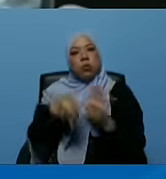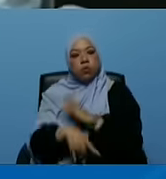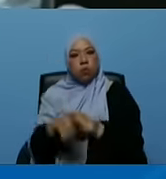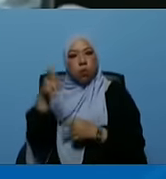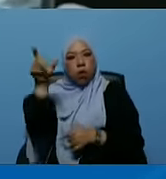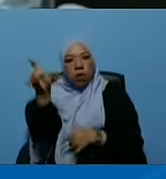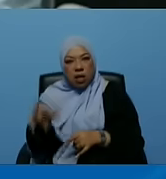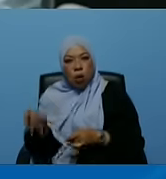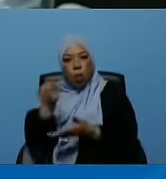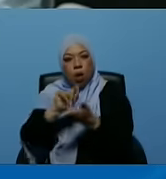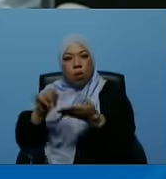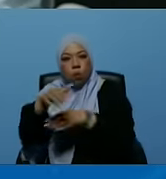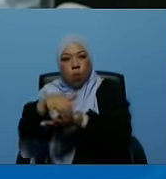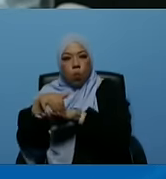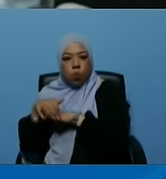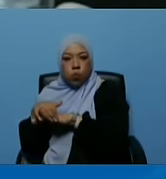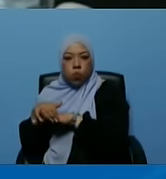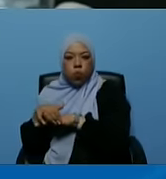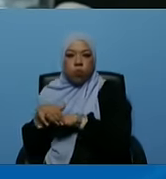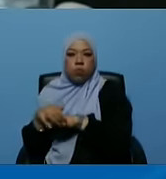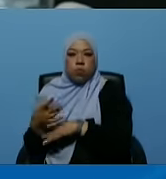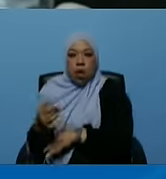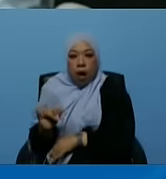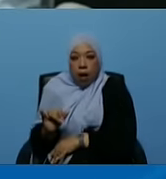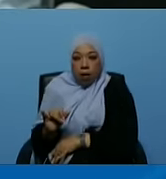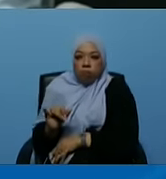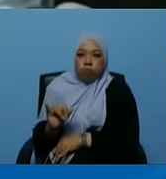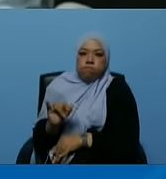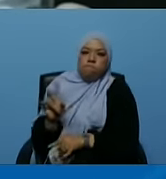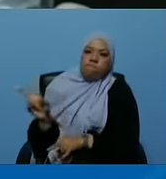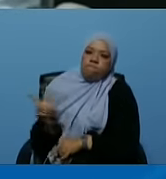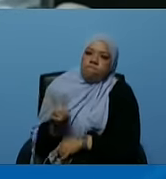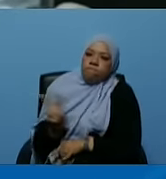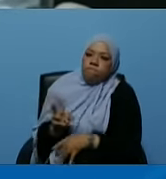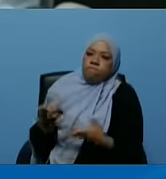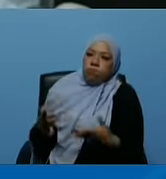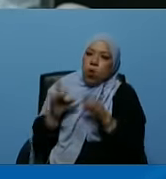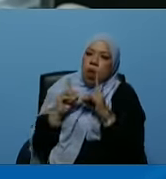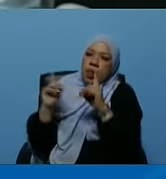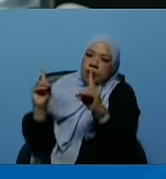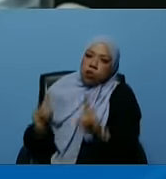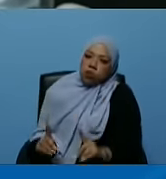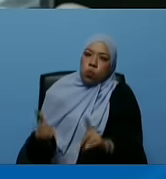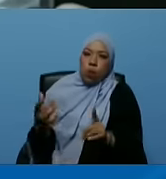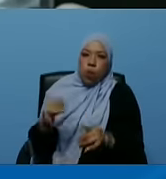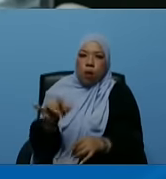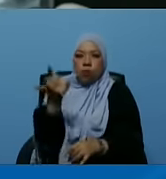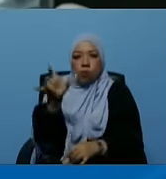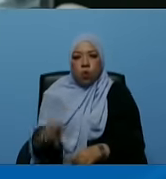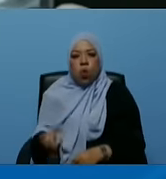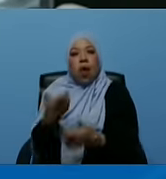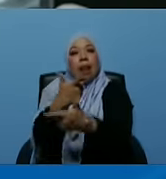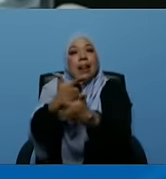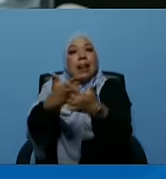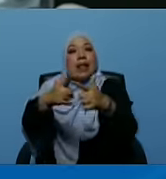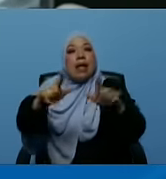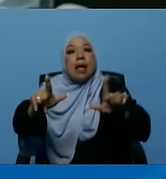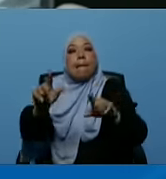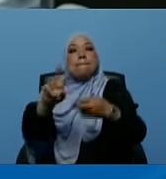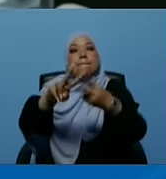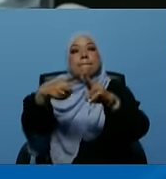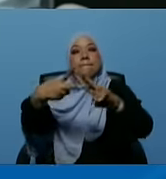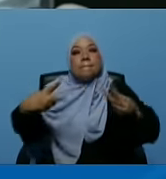Shakespeare, ser o no ser. Y Venezuela ha decidido ser un país libre, en